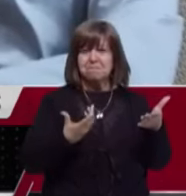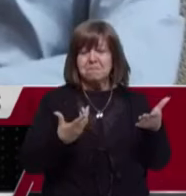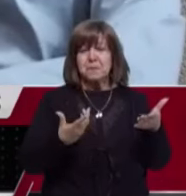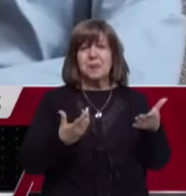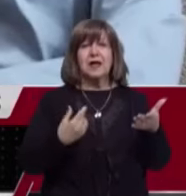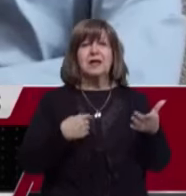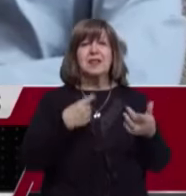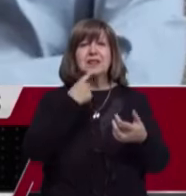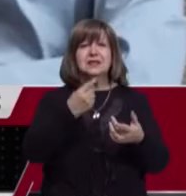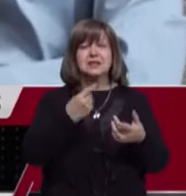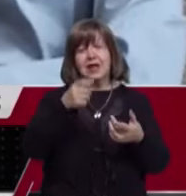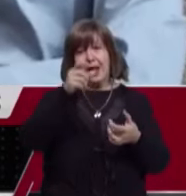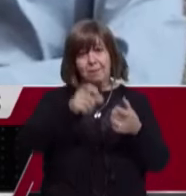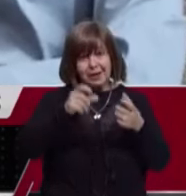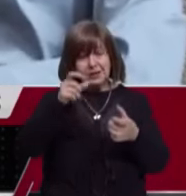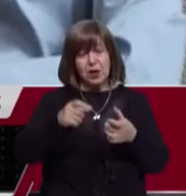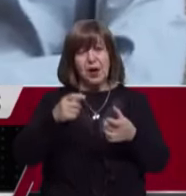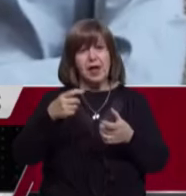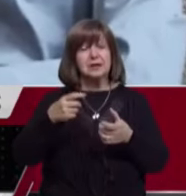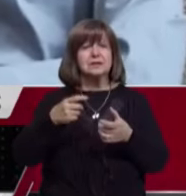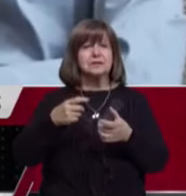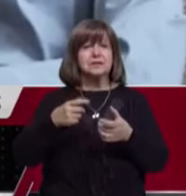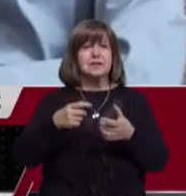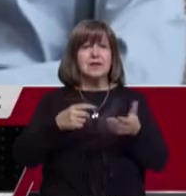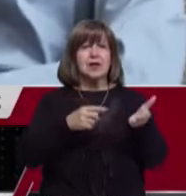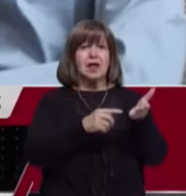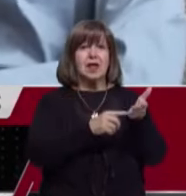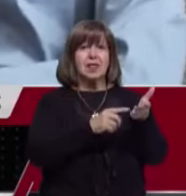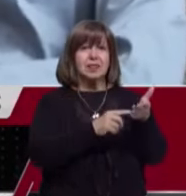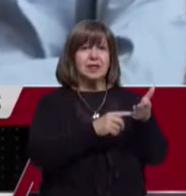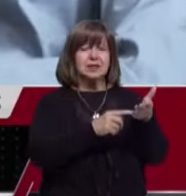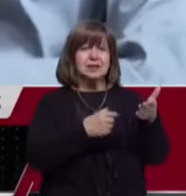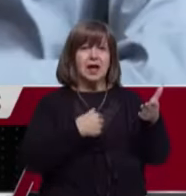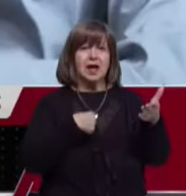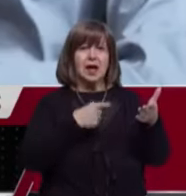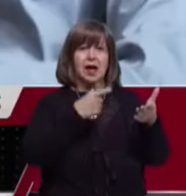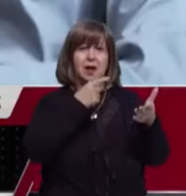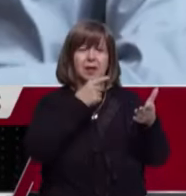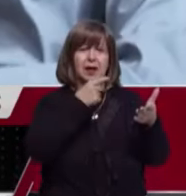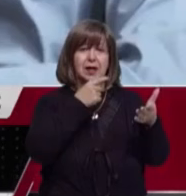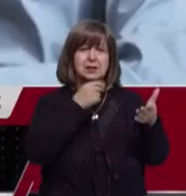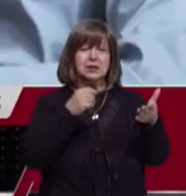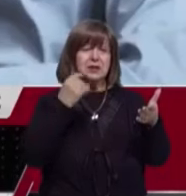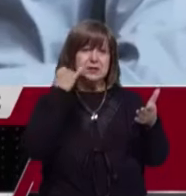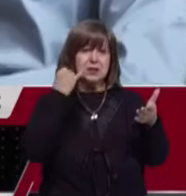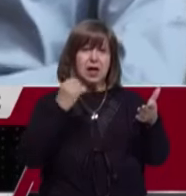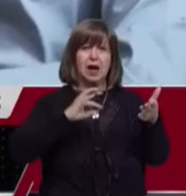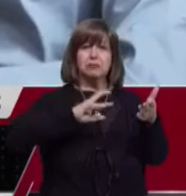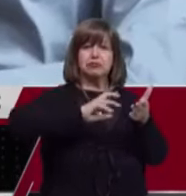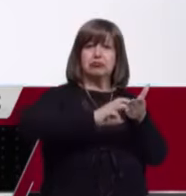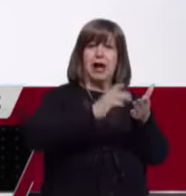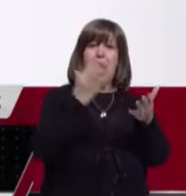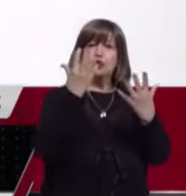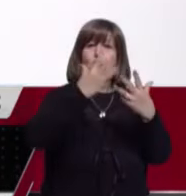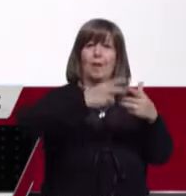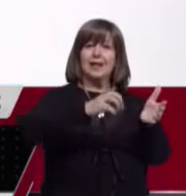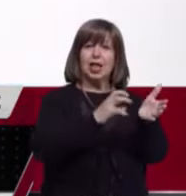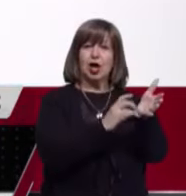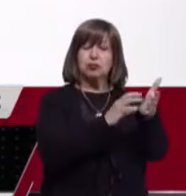expresado, es que se ve en la pantalla como si hubiera una flechita como de cursor, por ejemplo, o